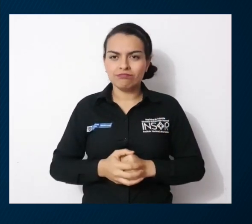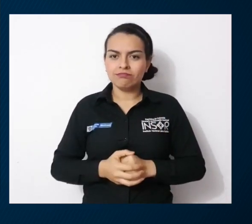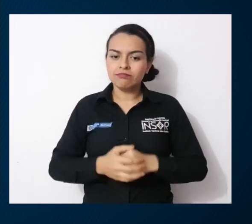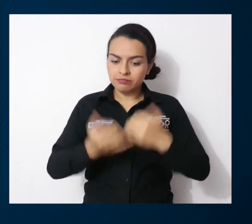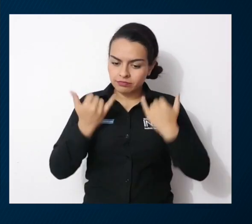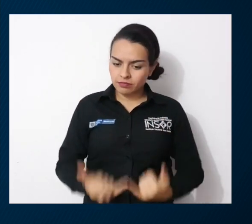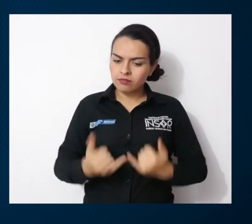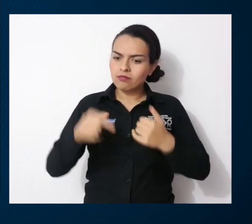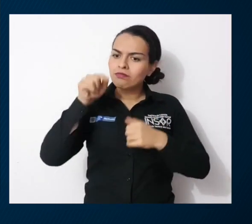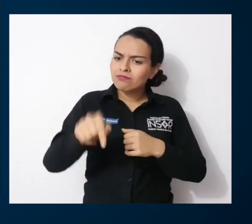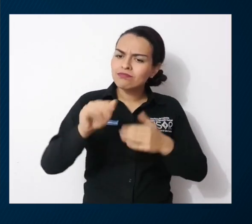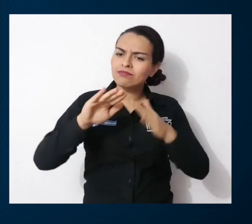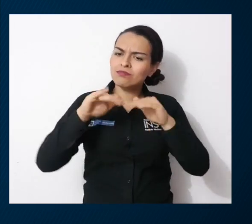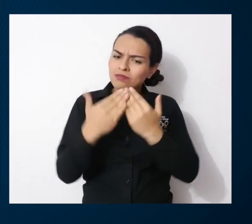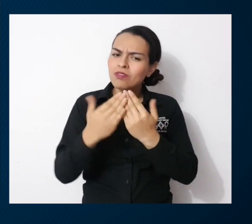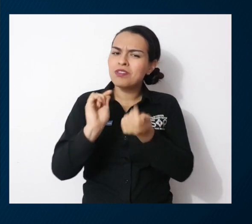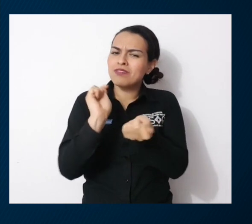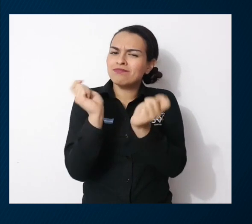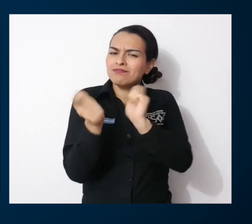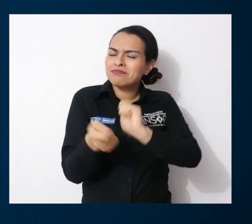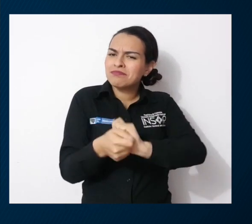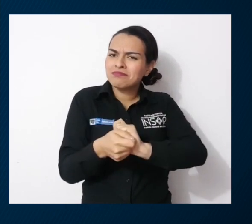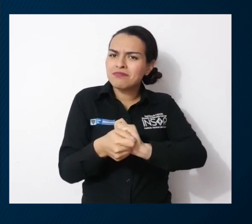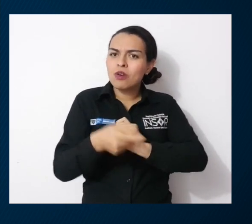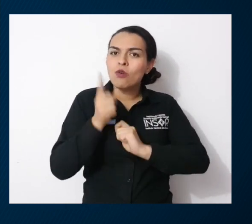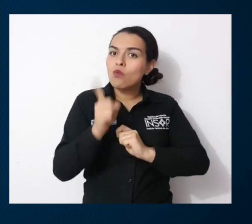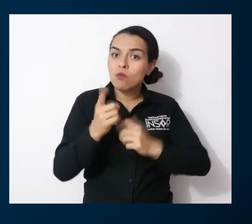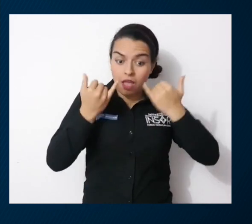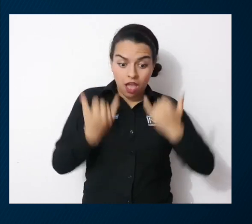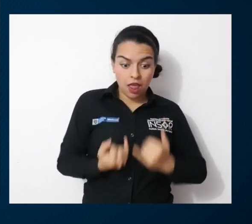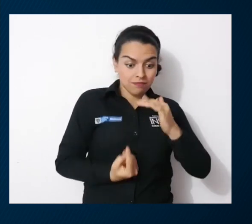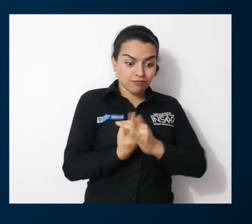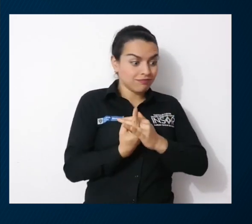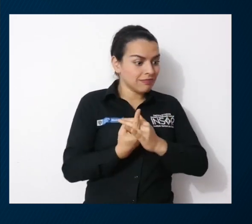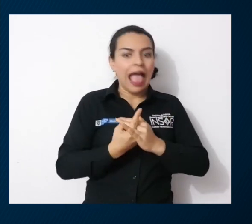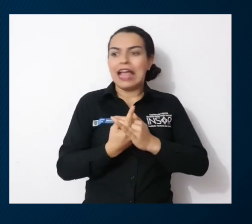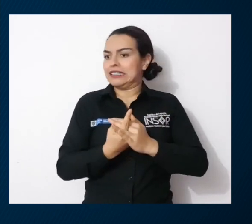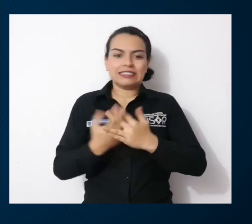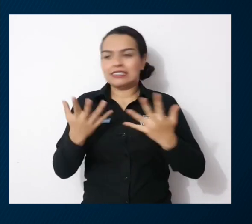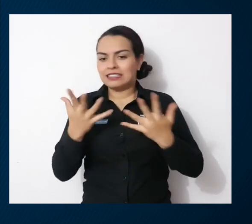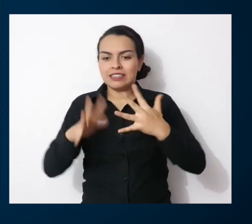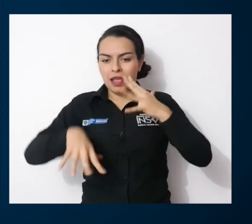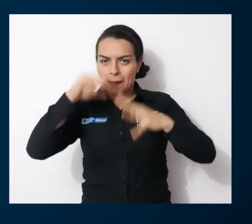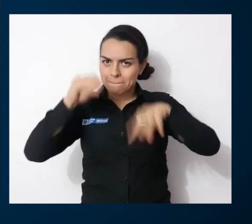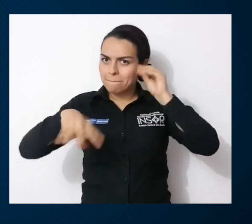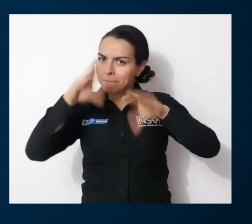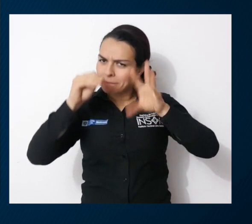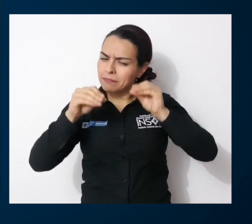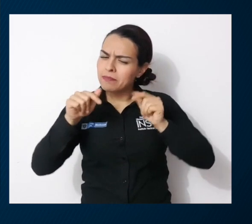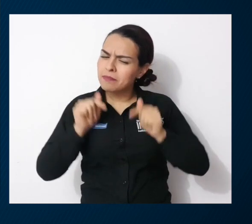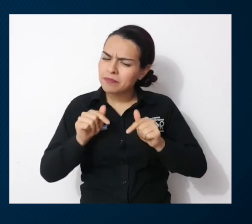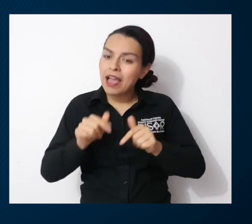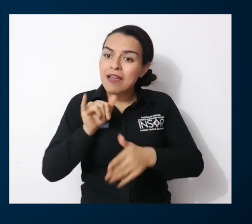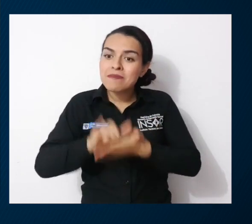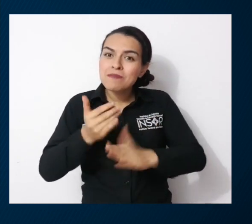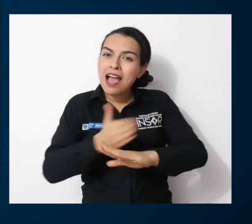cambios, qué adaptaciones de las que hayamos aprendido o que estamos aprendiendo en este momento, esos puentes